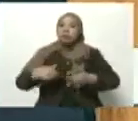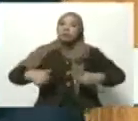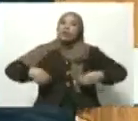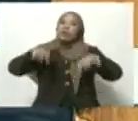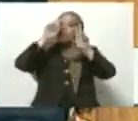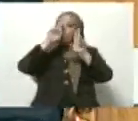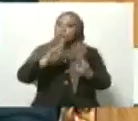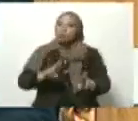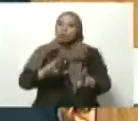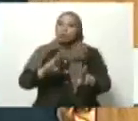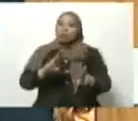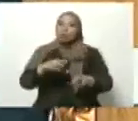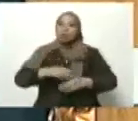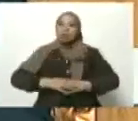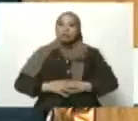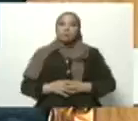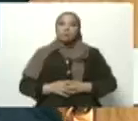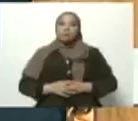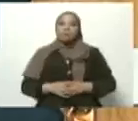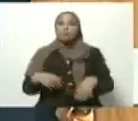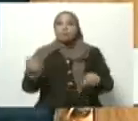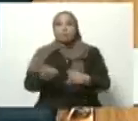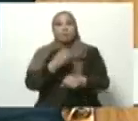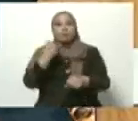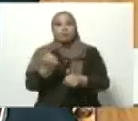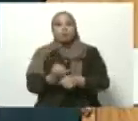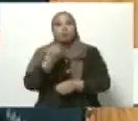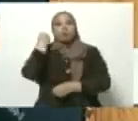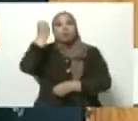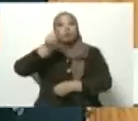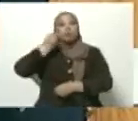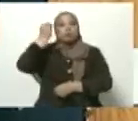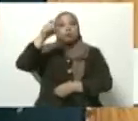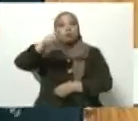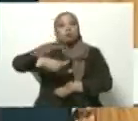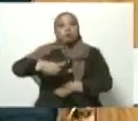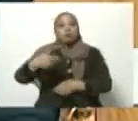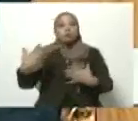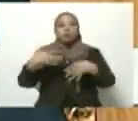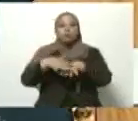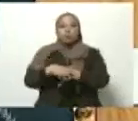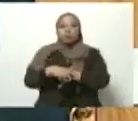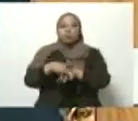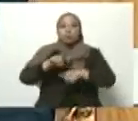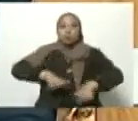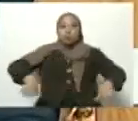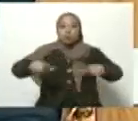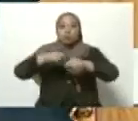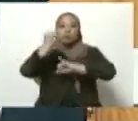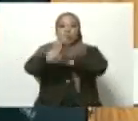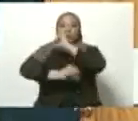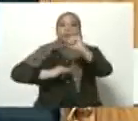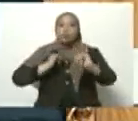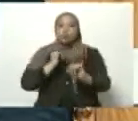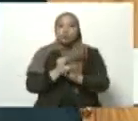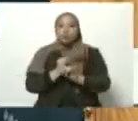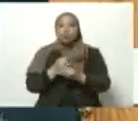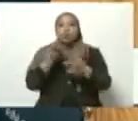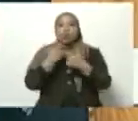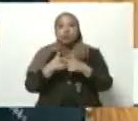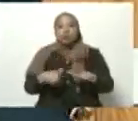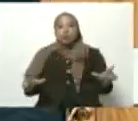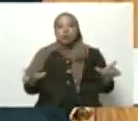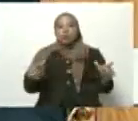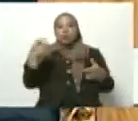eso? Una respuesta es que debemos trabajar por la conformación de un espacio internacional libre